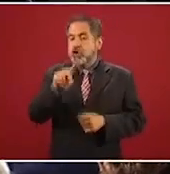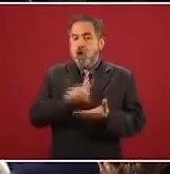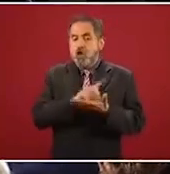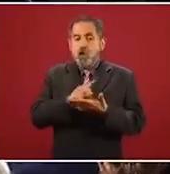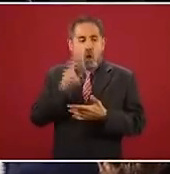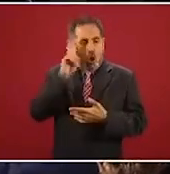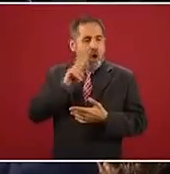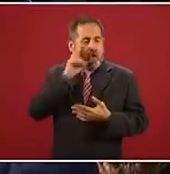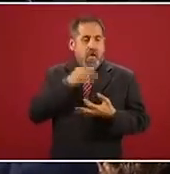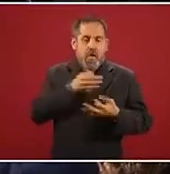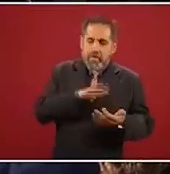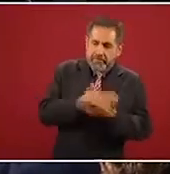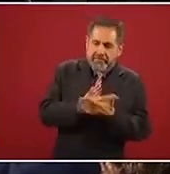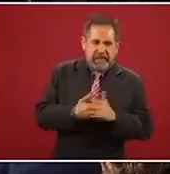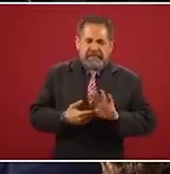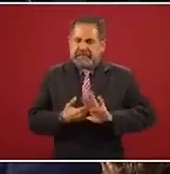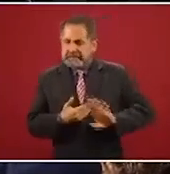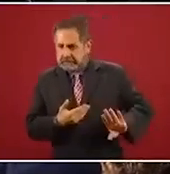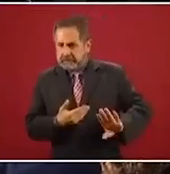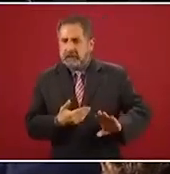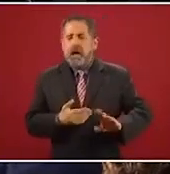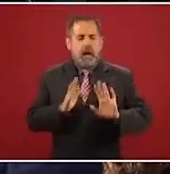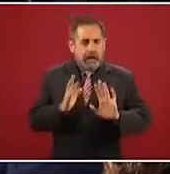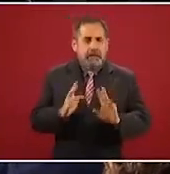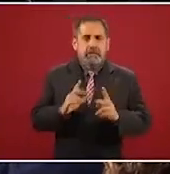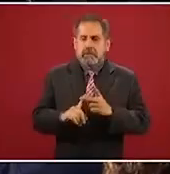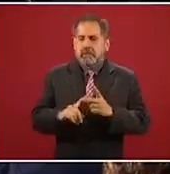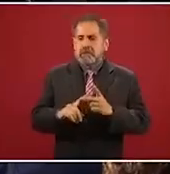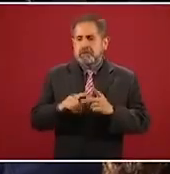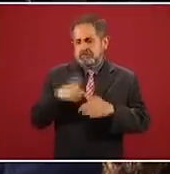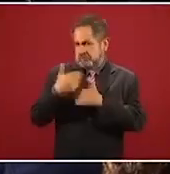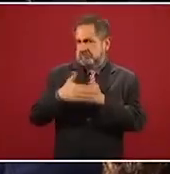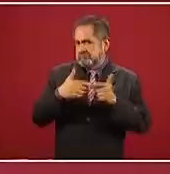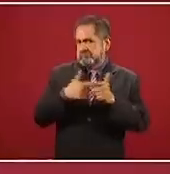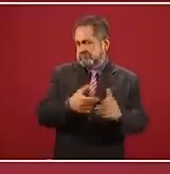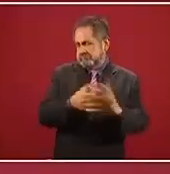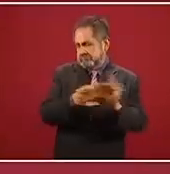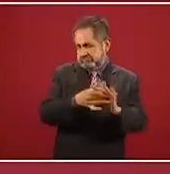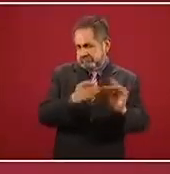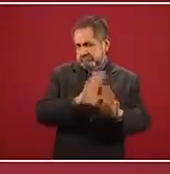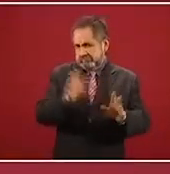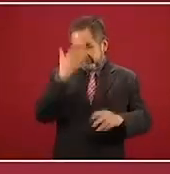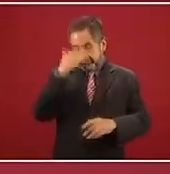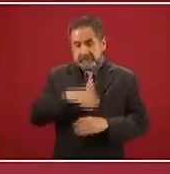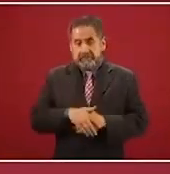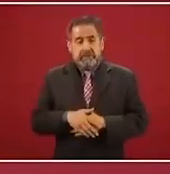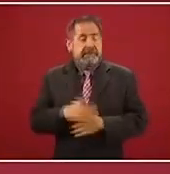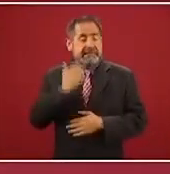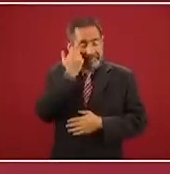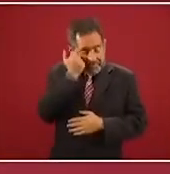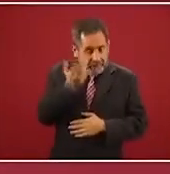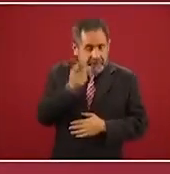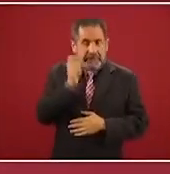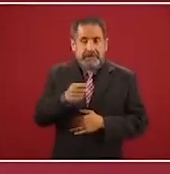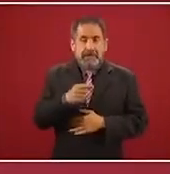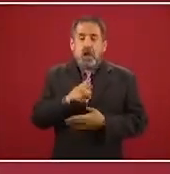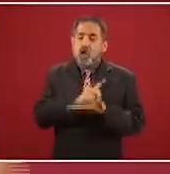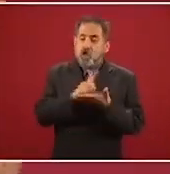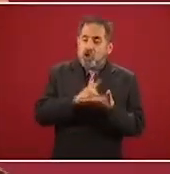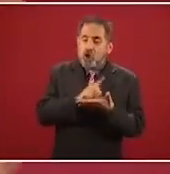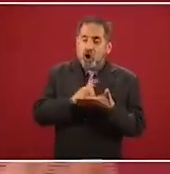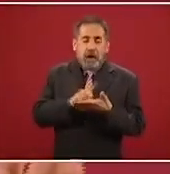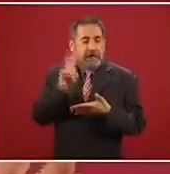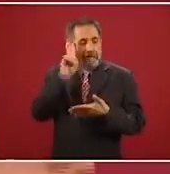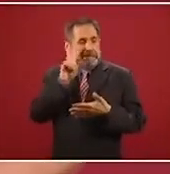ya hablado y que seguiremos comentando. Nos interesa mucho que el tema de las adicciones